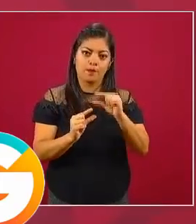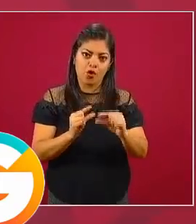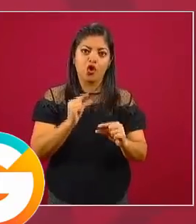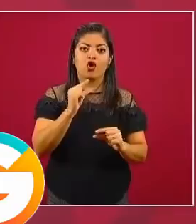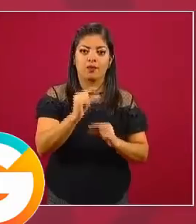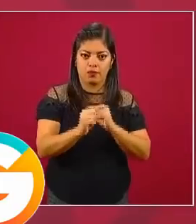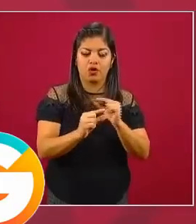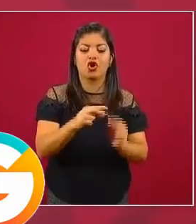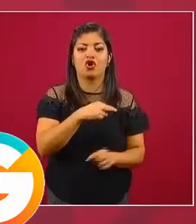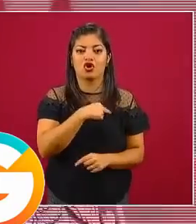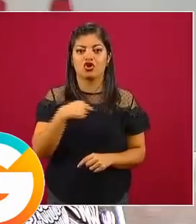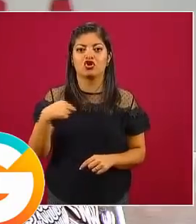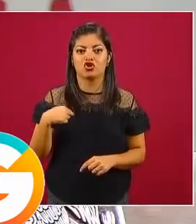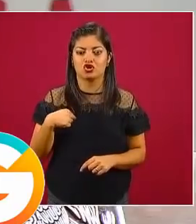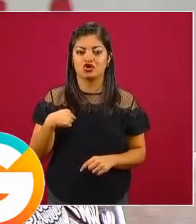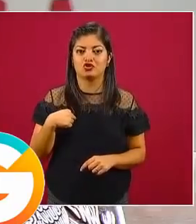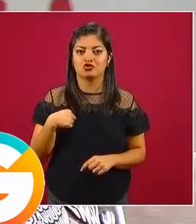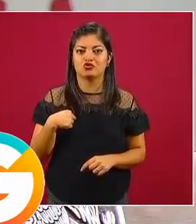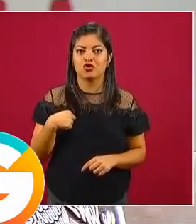a ir